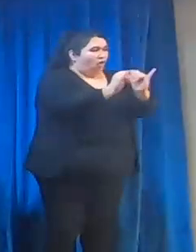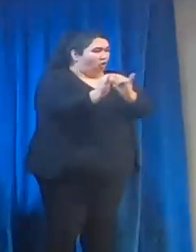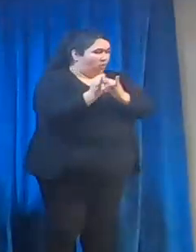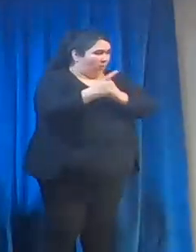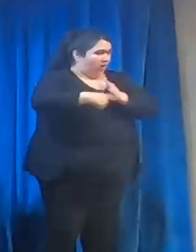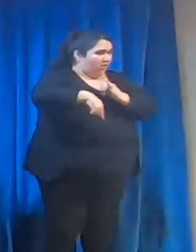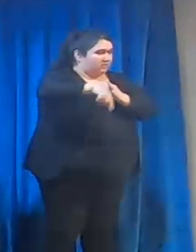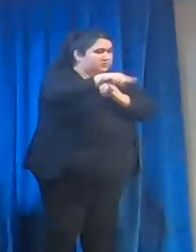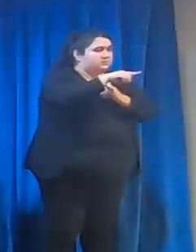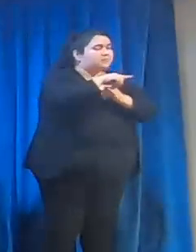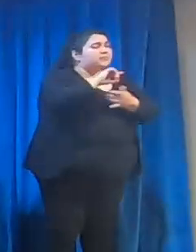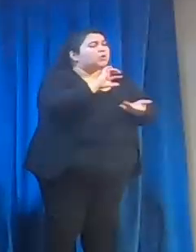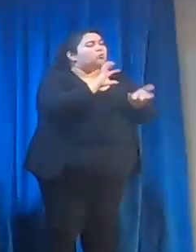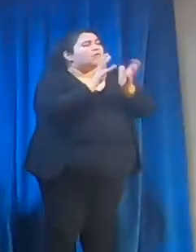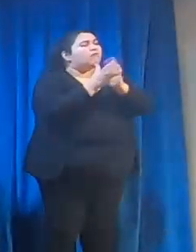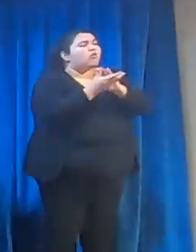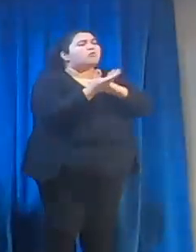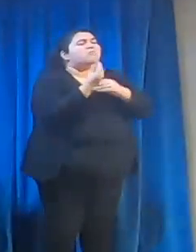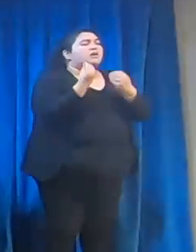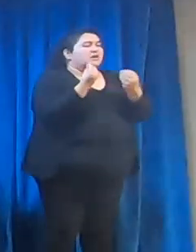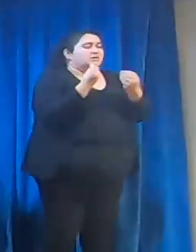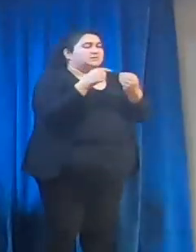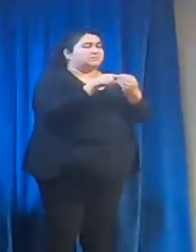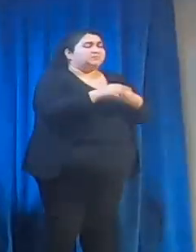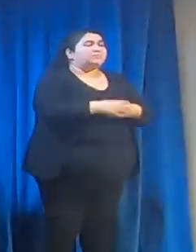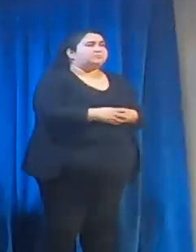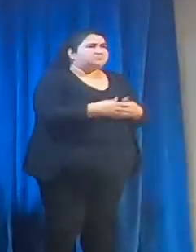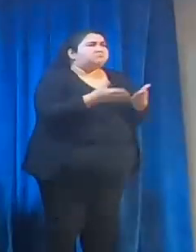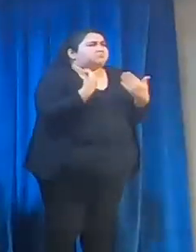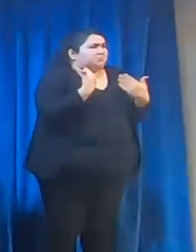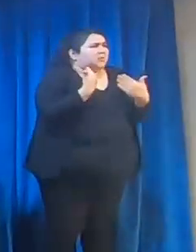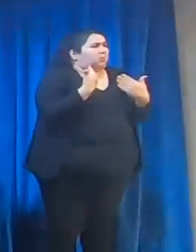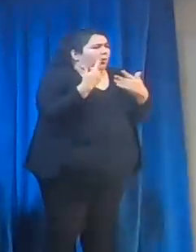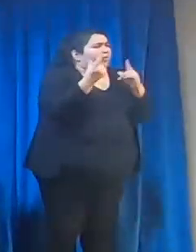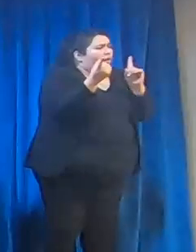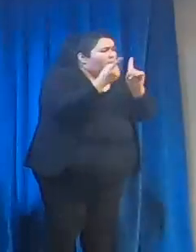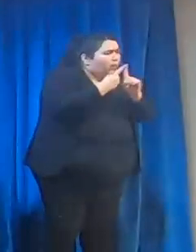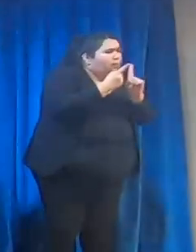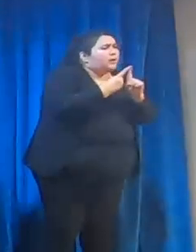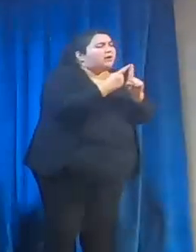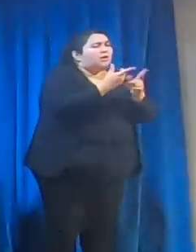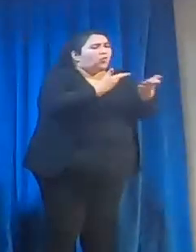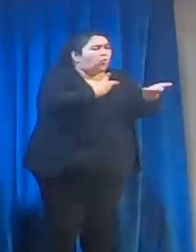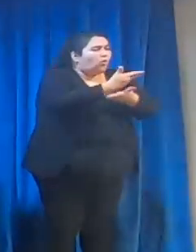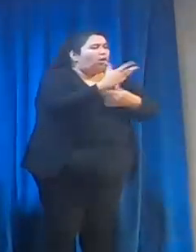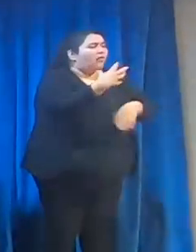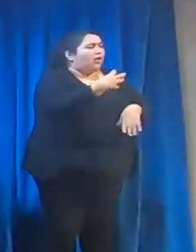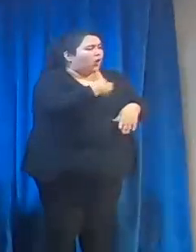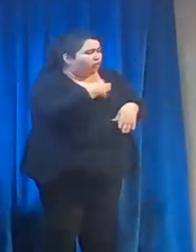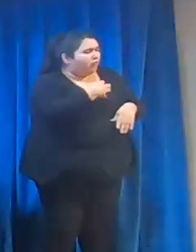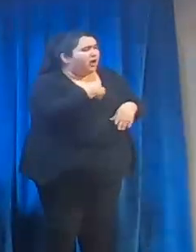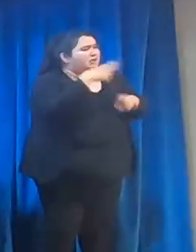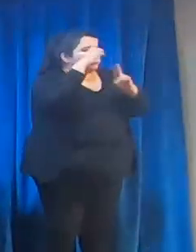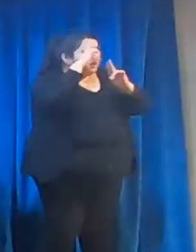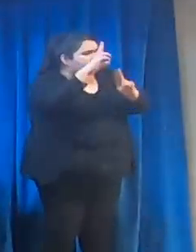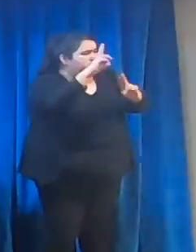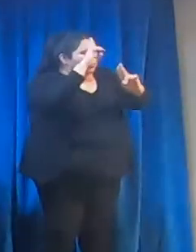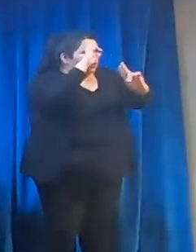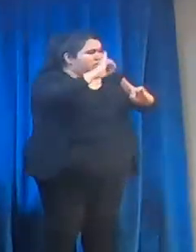decir, constituyen una base en la cual pueden establecer vínculos de confianza y de respeto